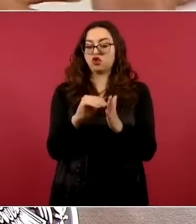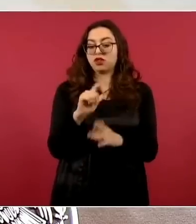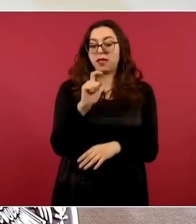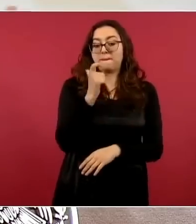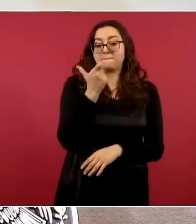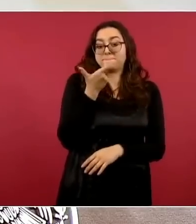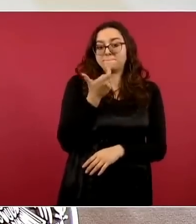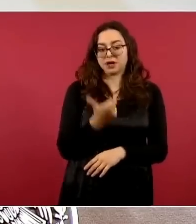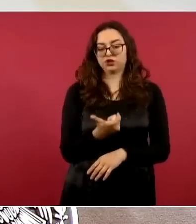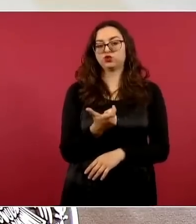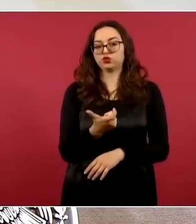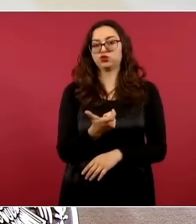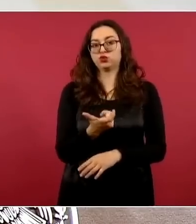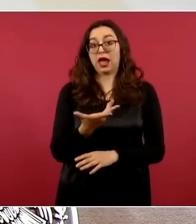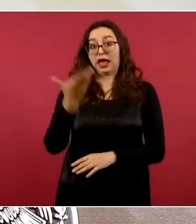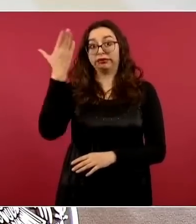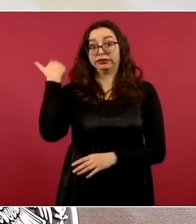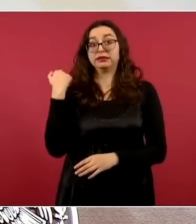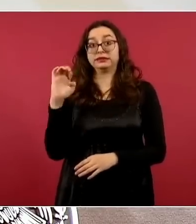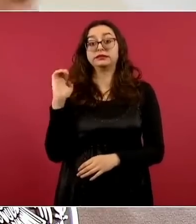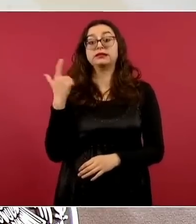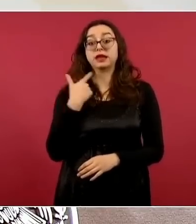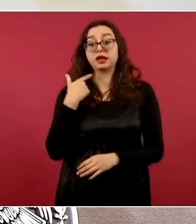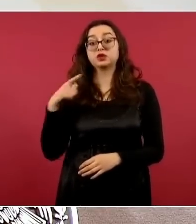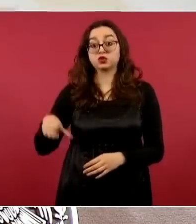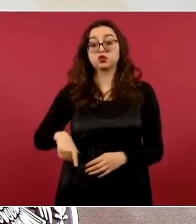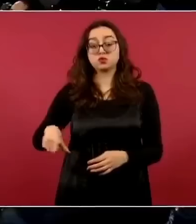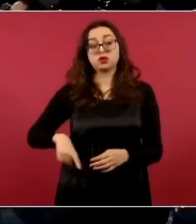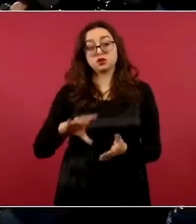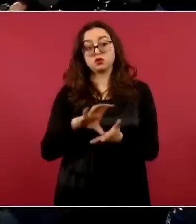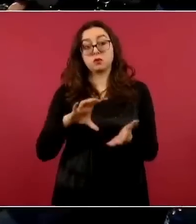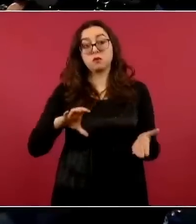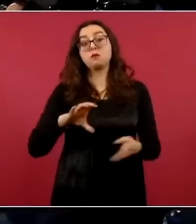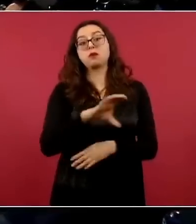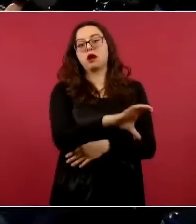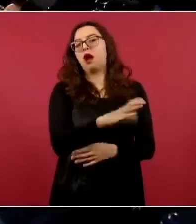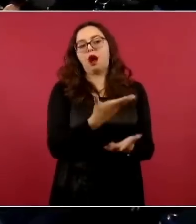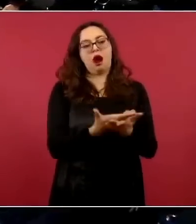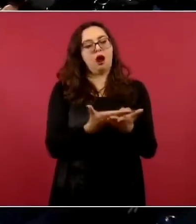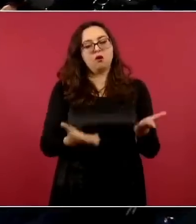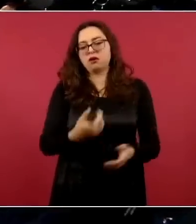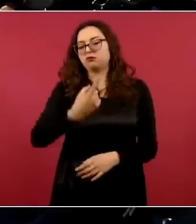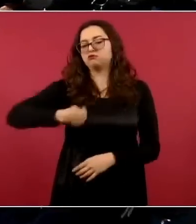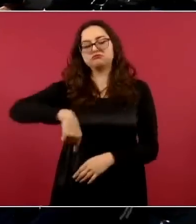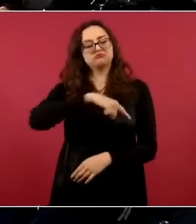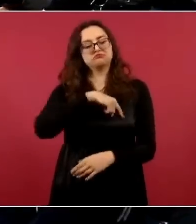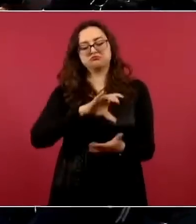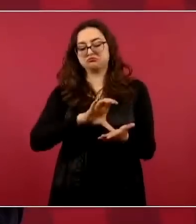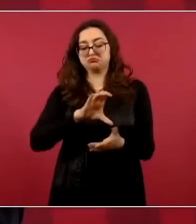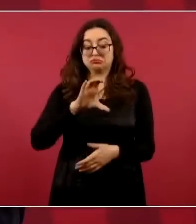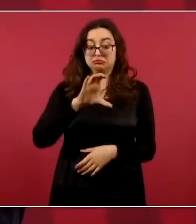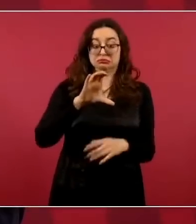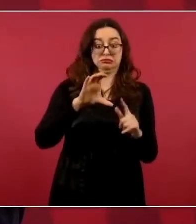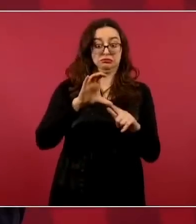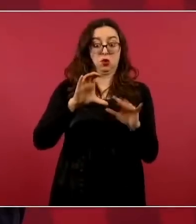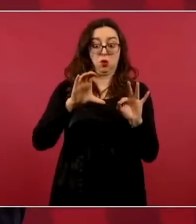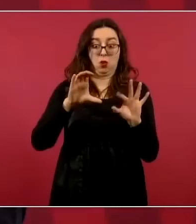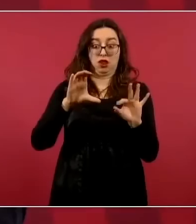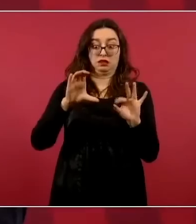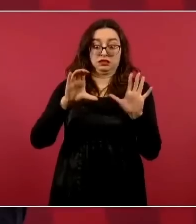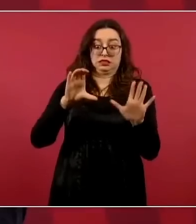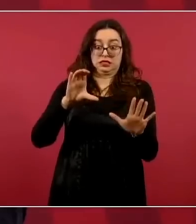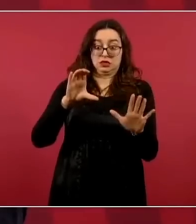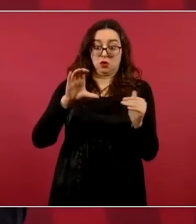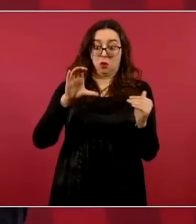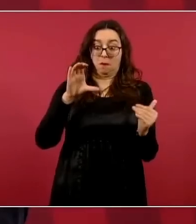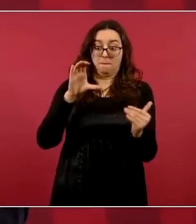que recibían y que hemos dejado nosotros de entregar. 45 mil millones